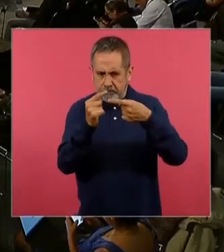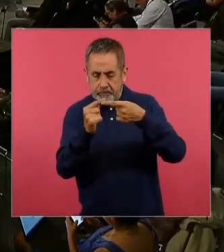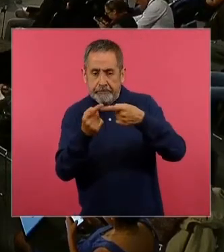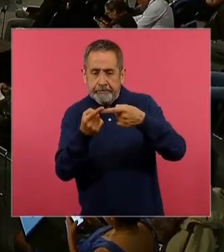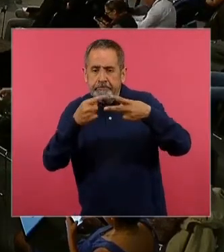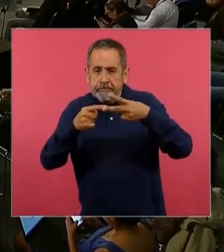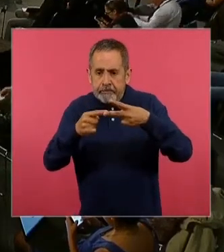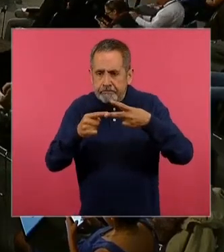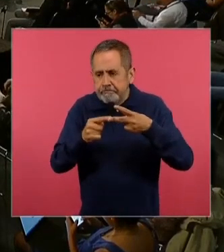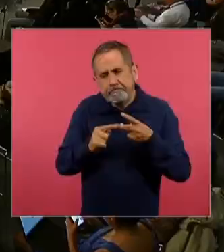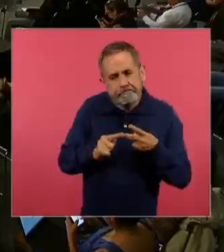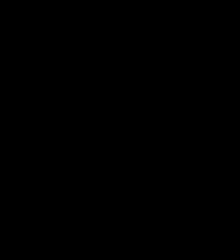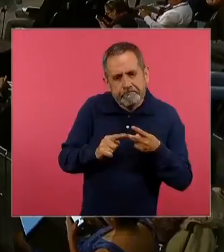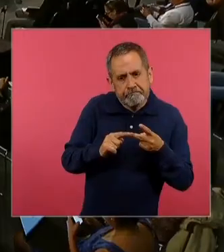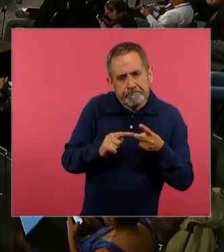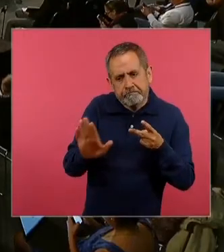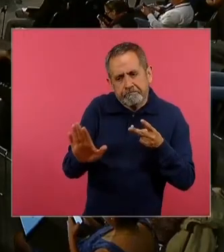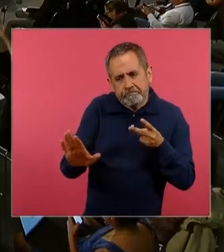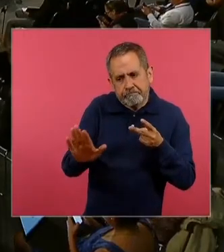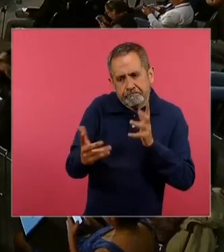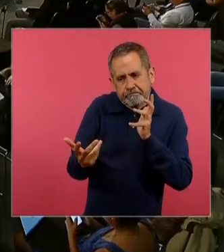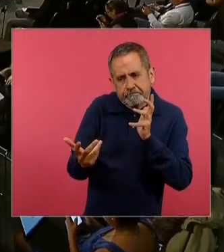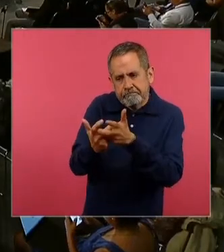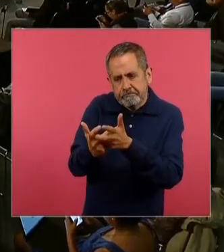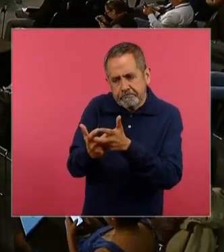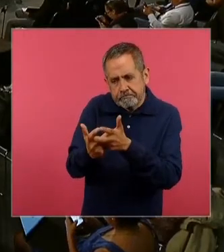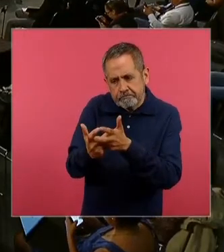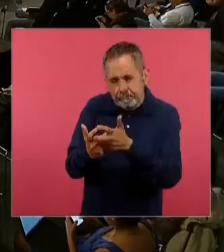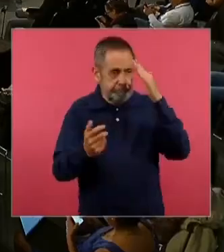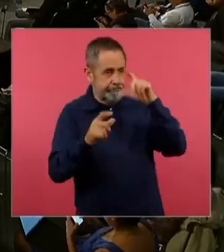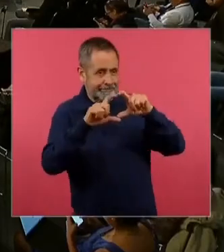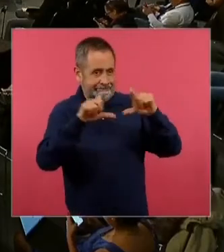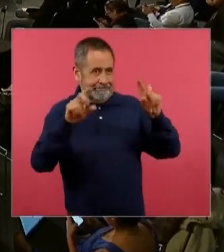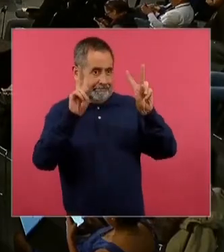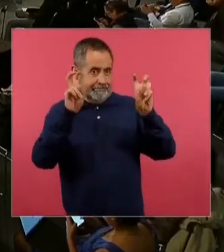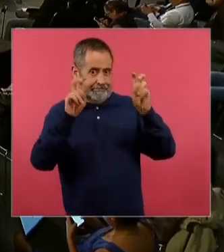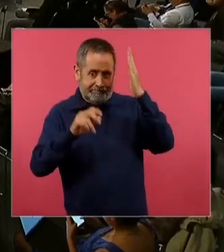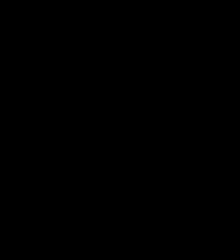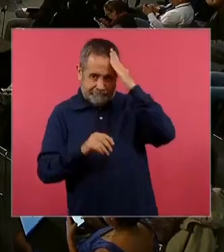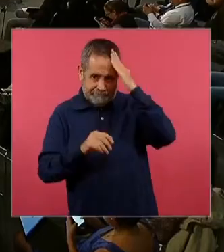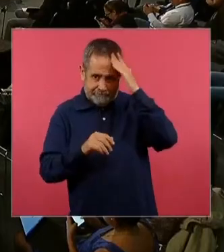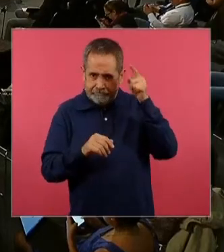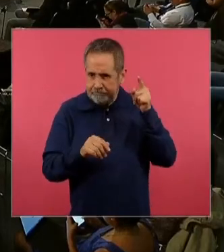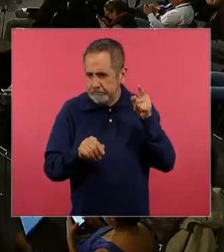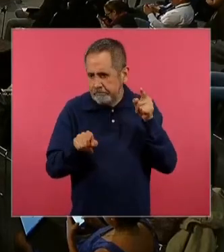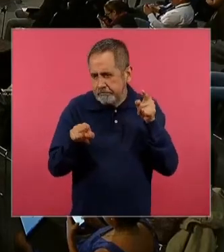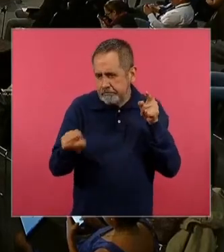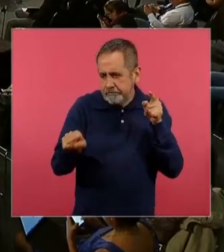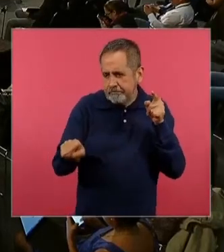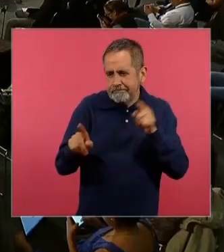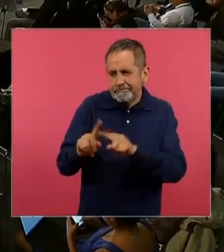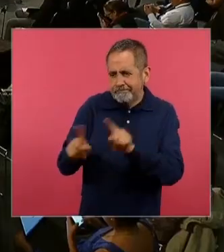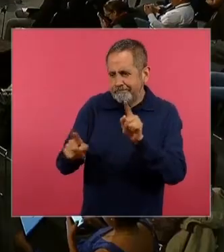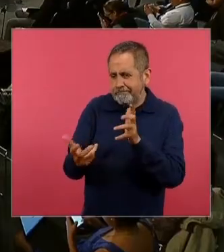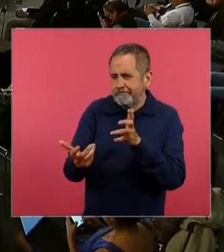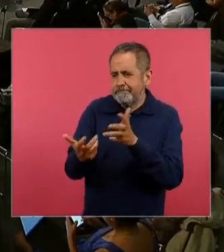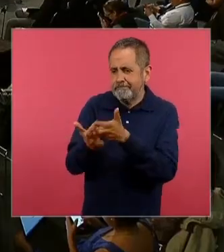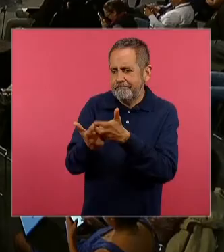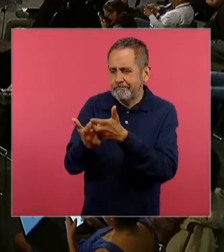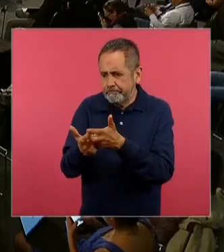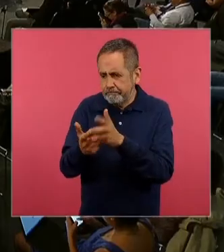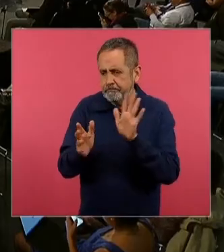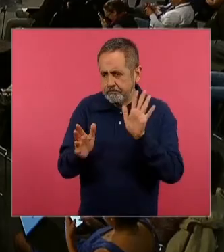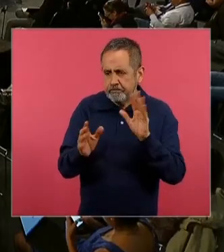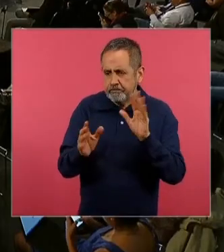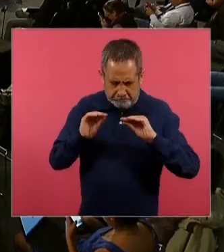hacer una adecuación de ese contenido e incluso de enriquecerlo a partir de